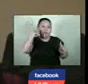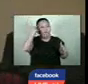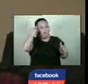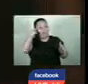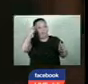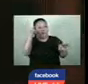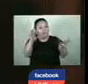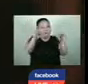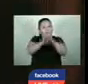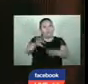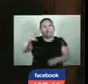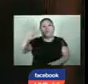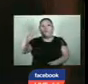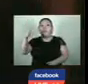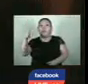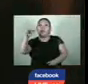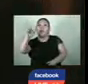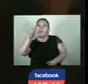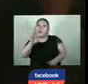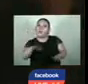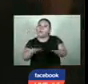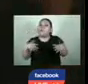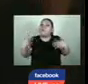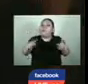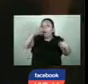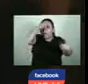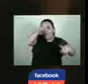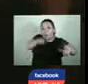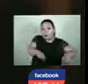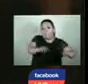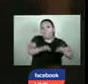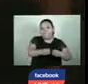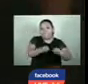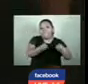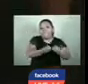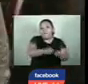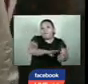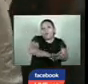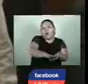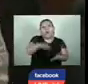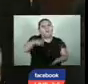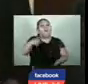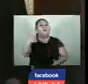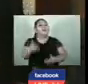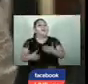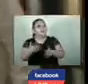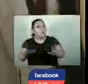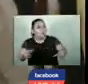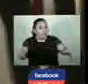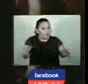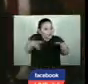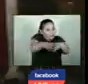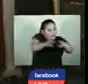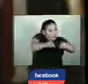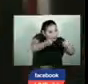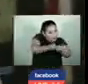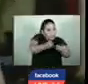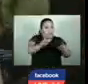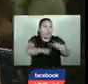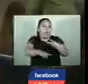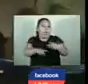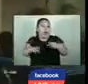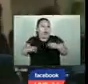por la Fiscalía General de la República en la llamada tregua entre pandillas y está siendo procesado por los delitos de agrupaciones ilícitas,